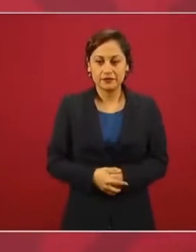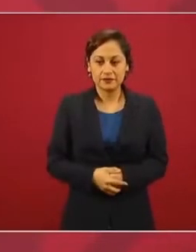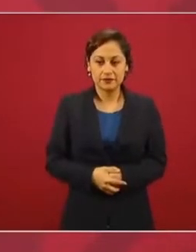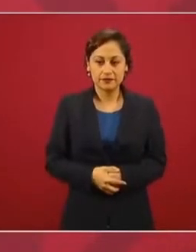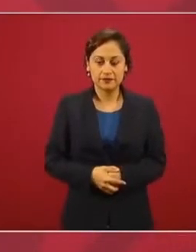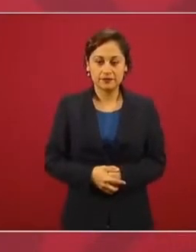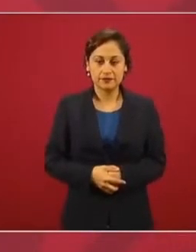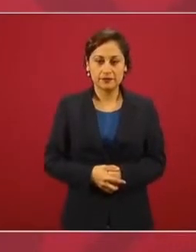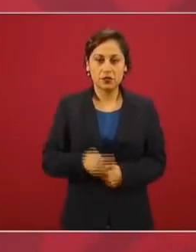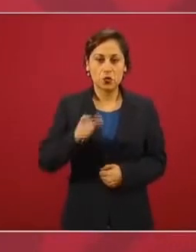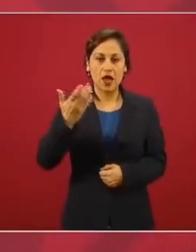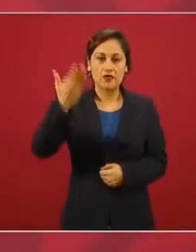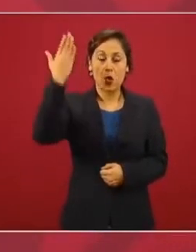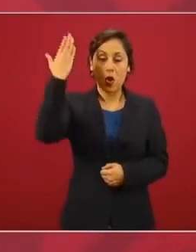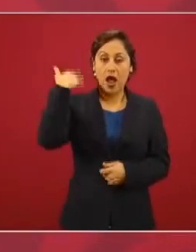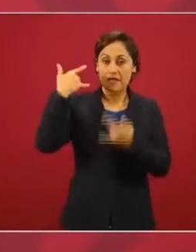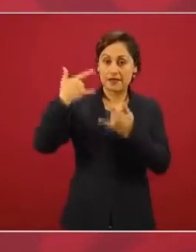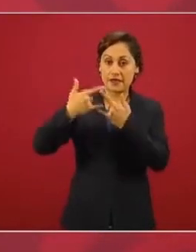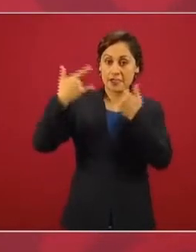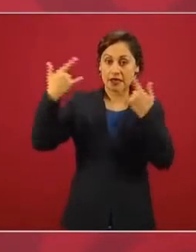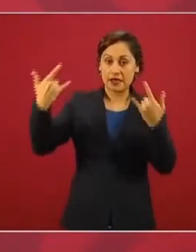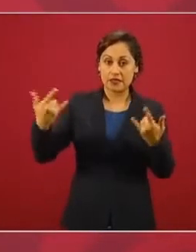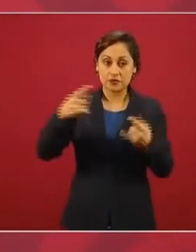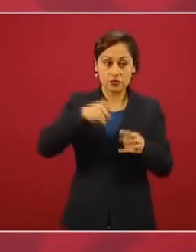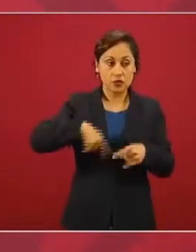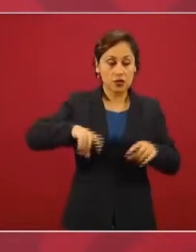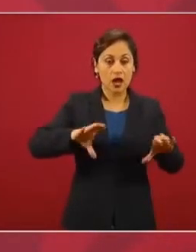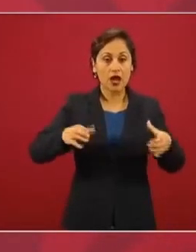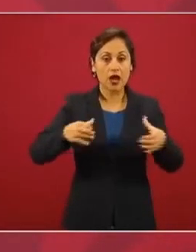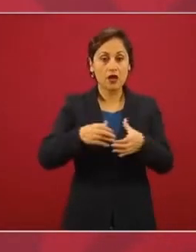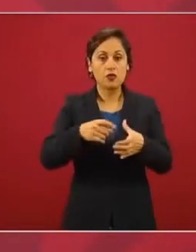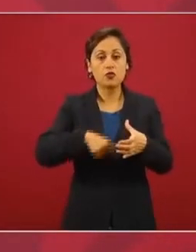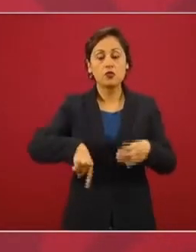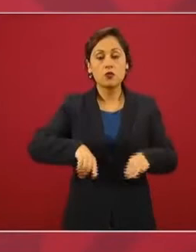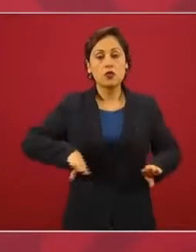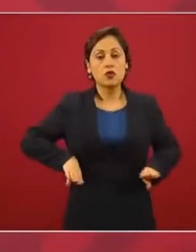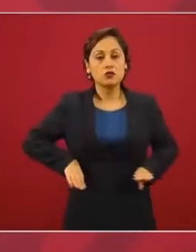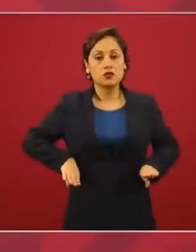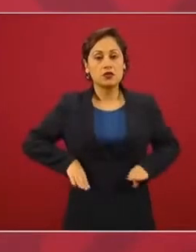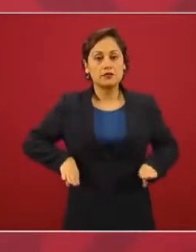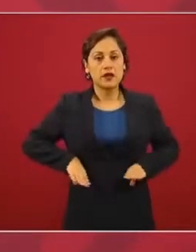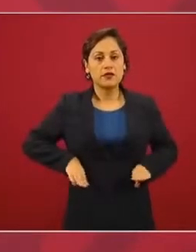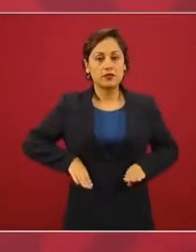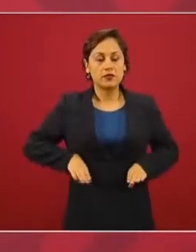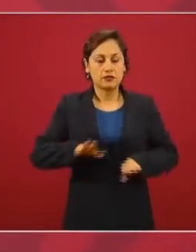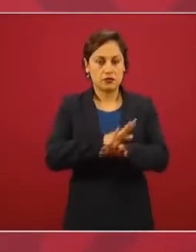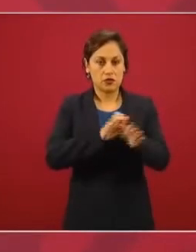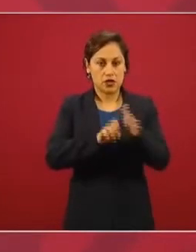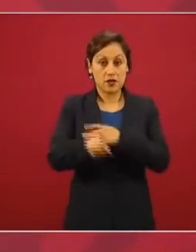en aquel entonces los conservadores, las mujeres, cuando iban al baño,